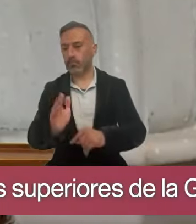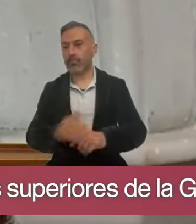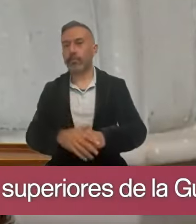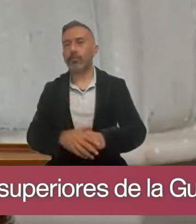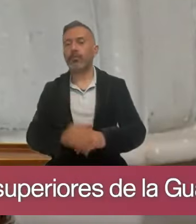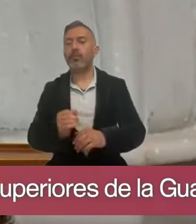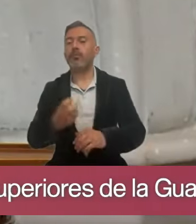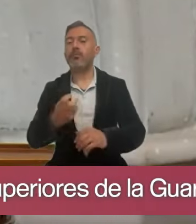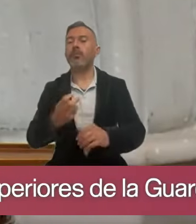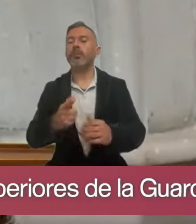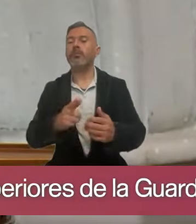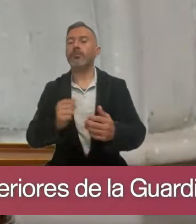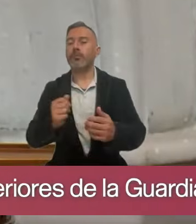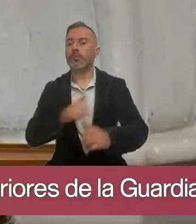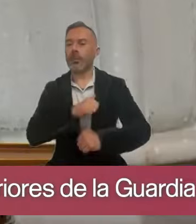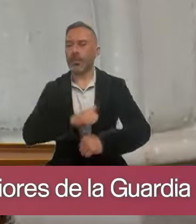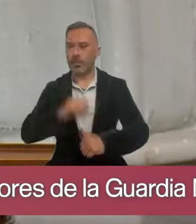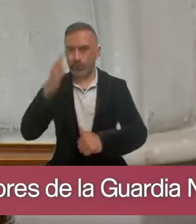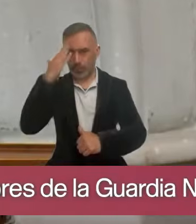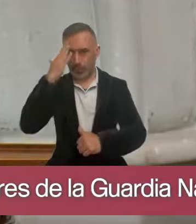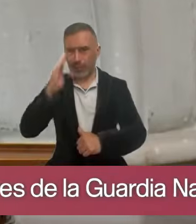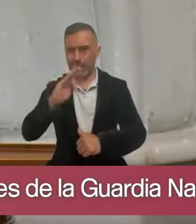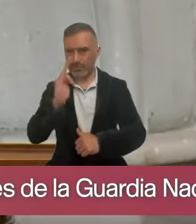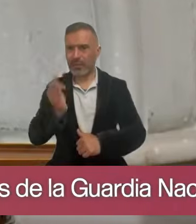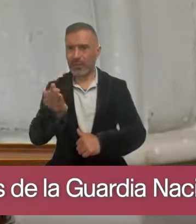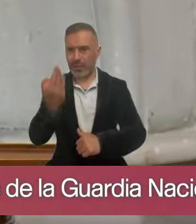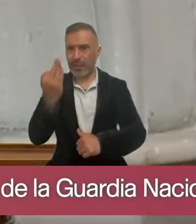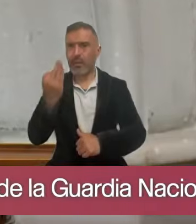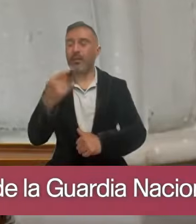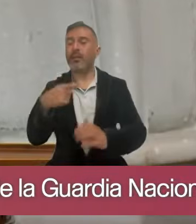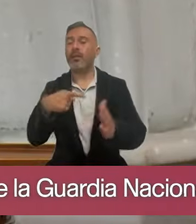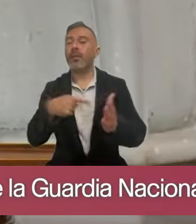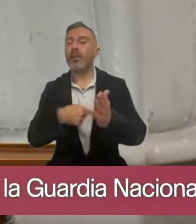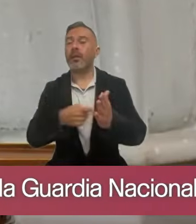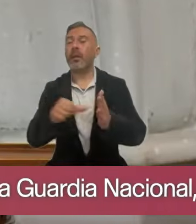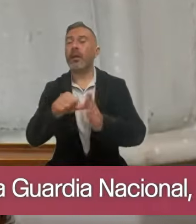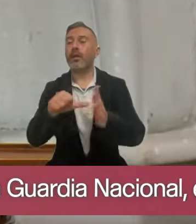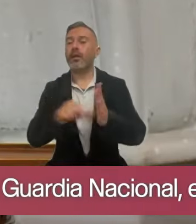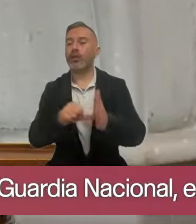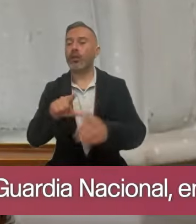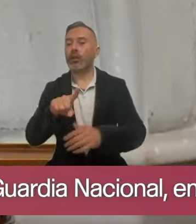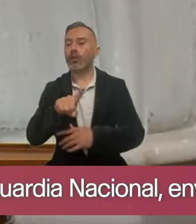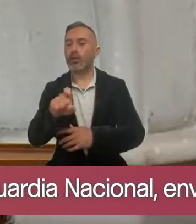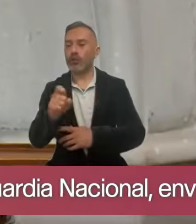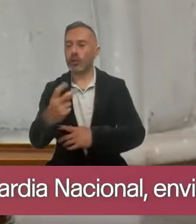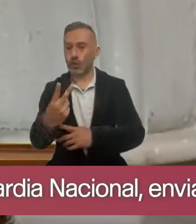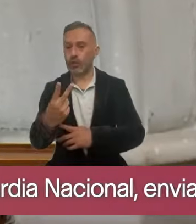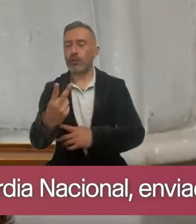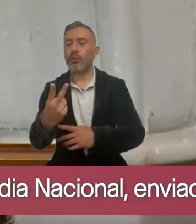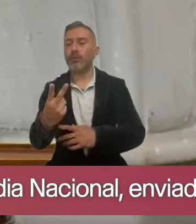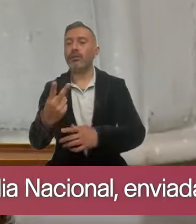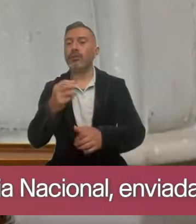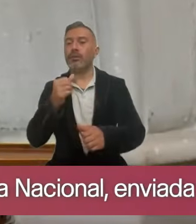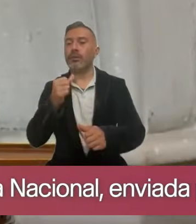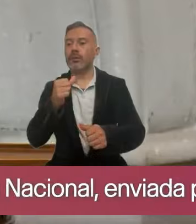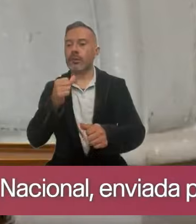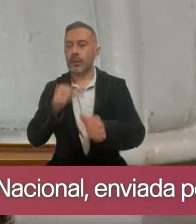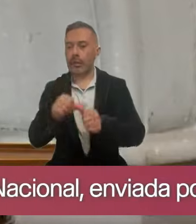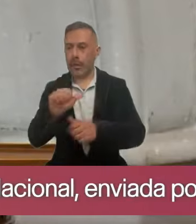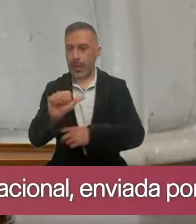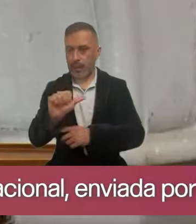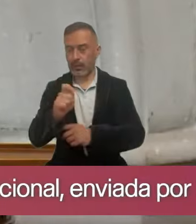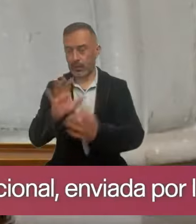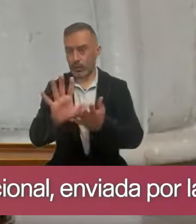haga el Ejecutivo Federal de conformidad con el artículo 102, apartado A de esta